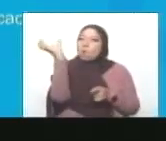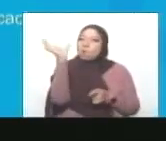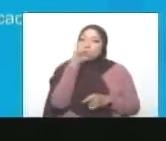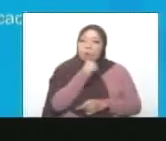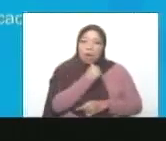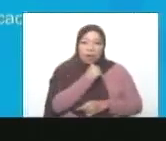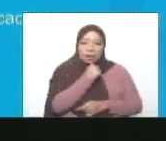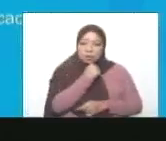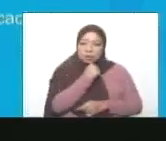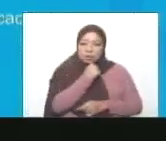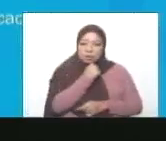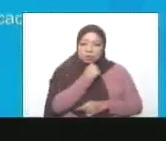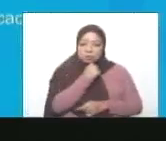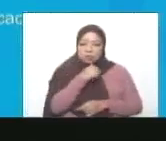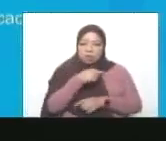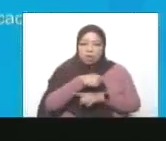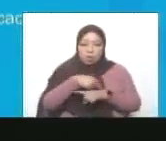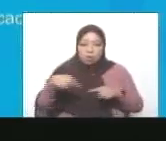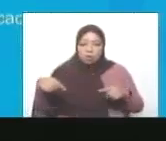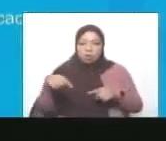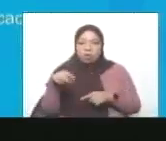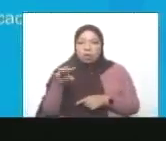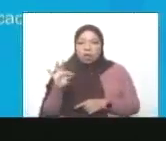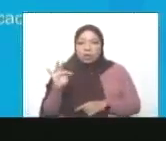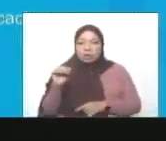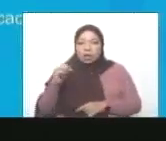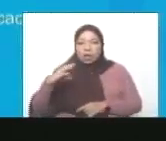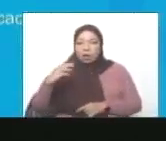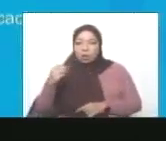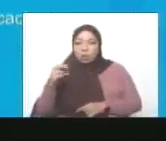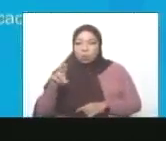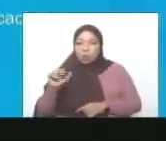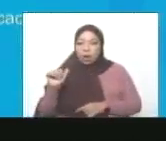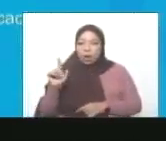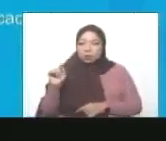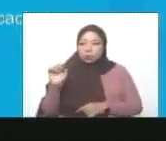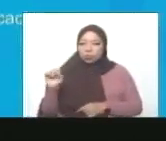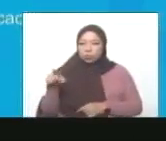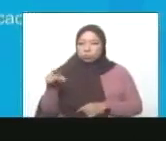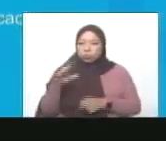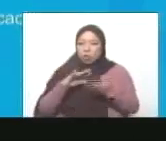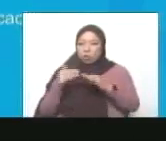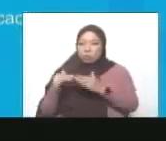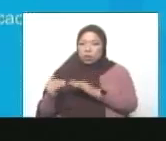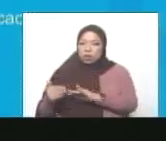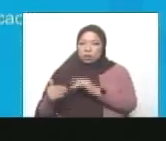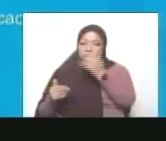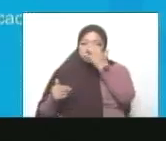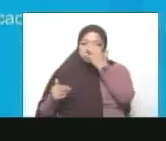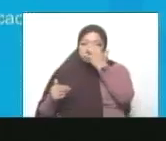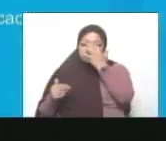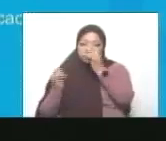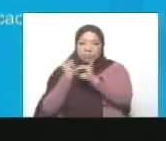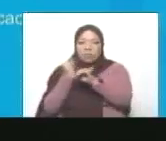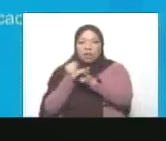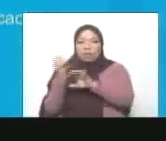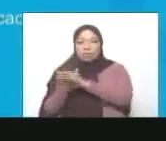Tacuapo, que bueno, que no encienden las luces, pero creo que es un problema de cableado o algo